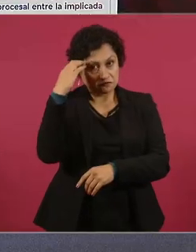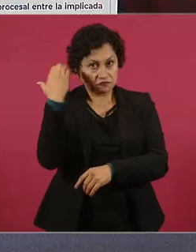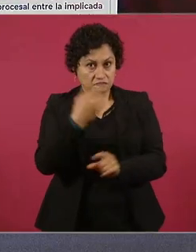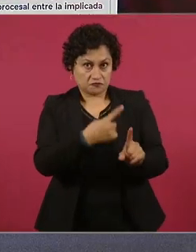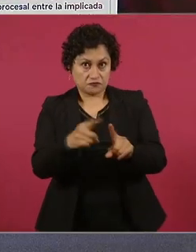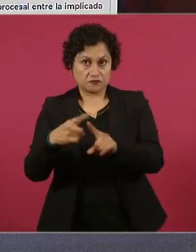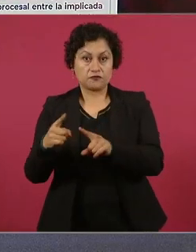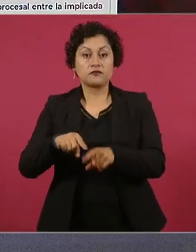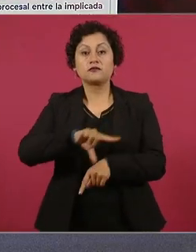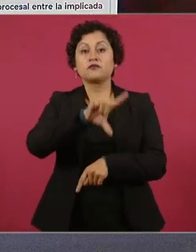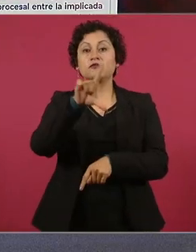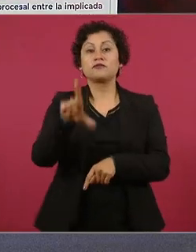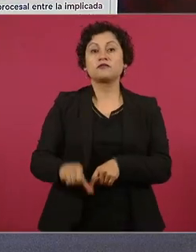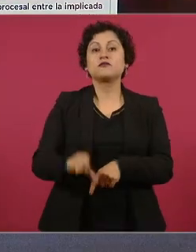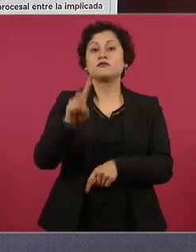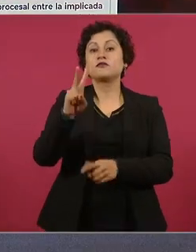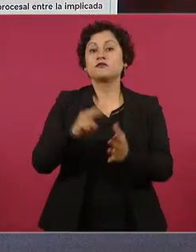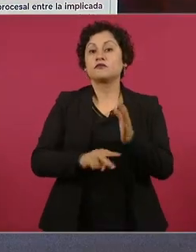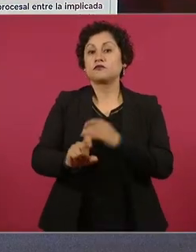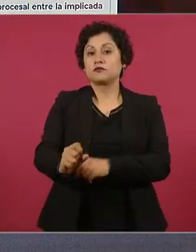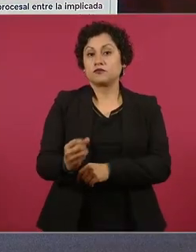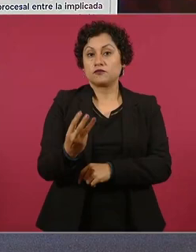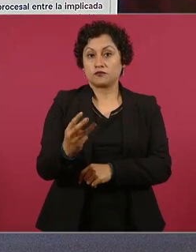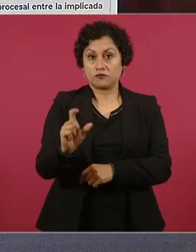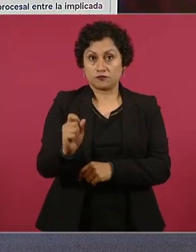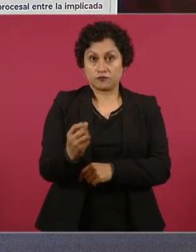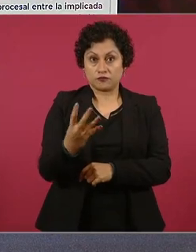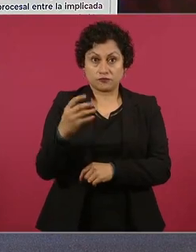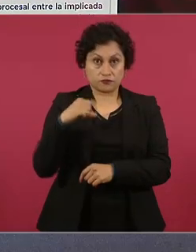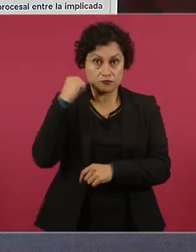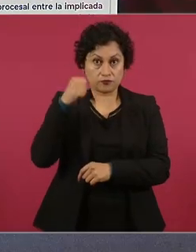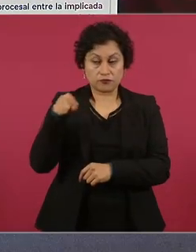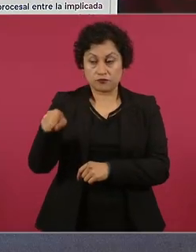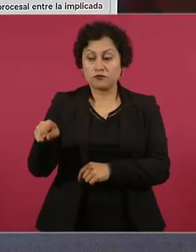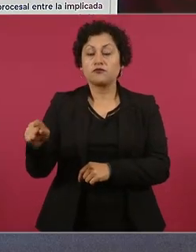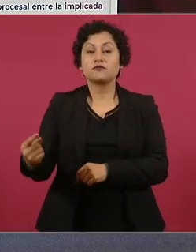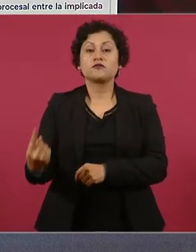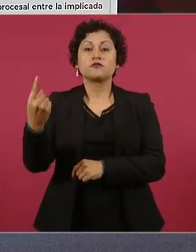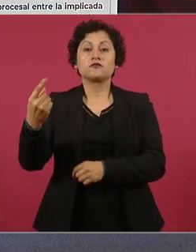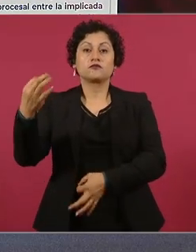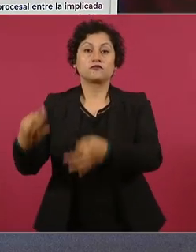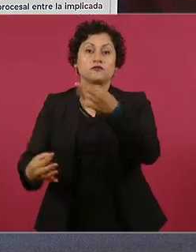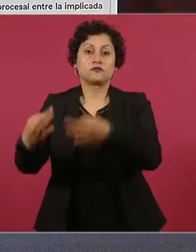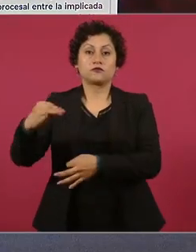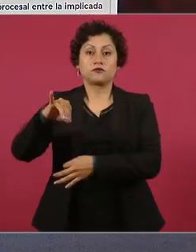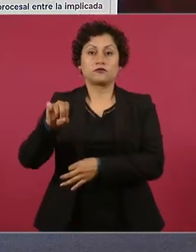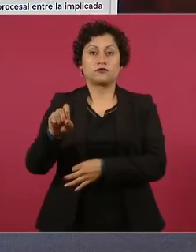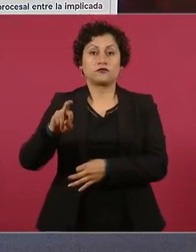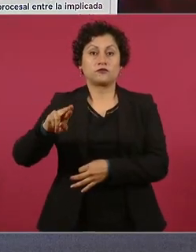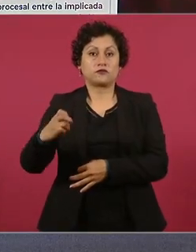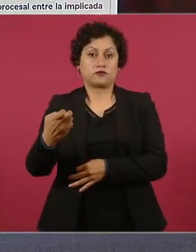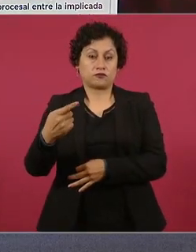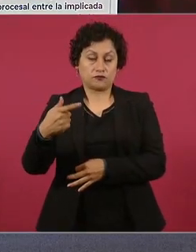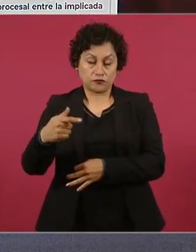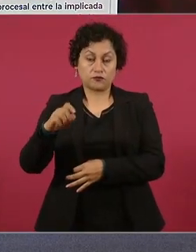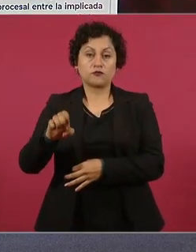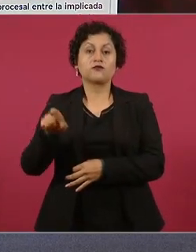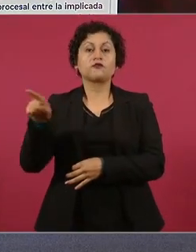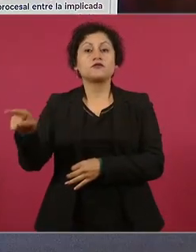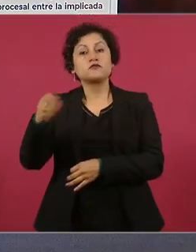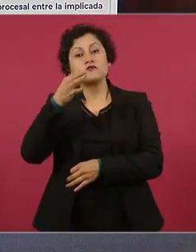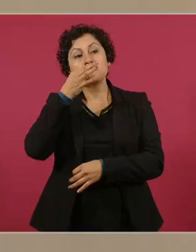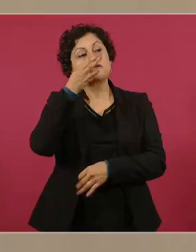del 2023 el magistrado Jorge Mario Montellano Iturralde le revocó la sentencia